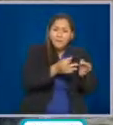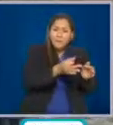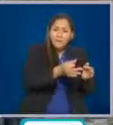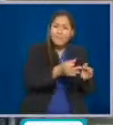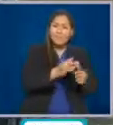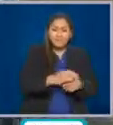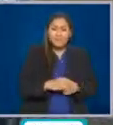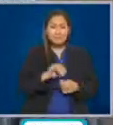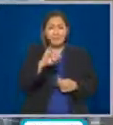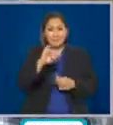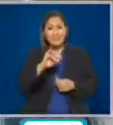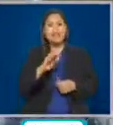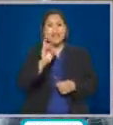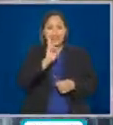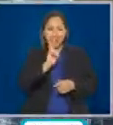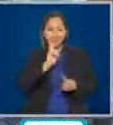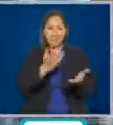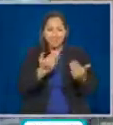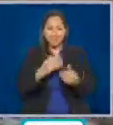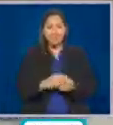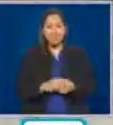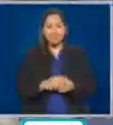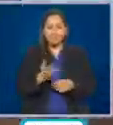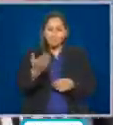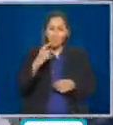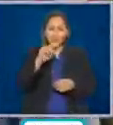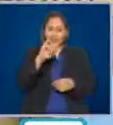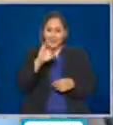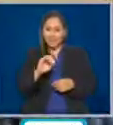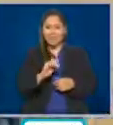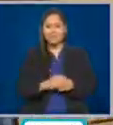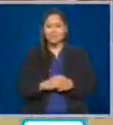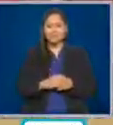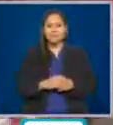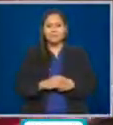Eslava. Bueno, pues órale, va. Véngase, tío Alberto.